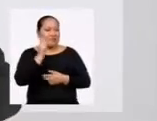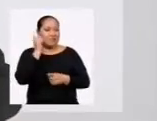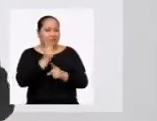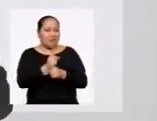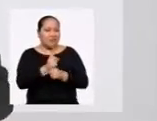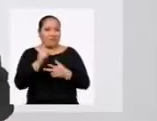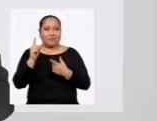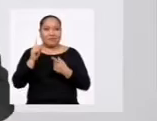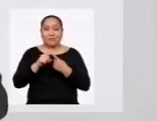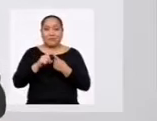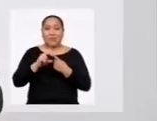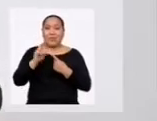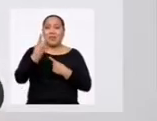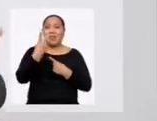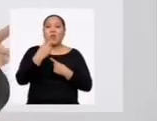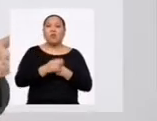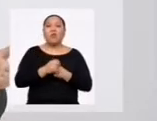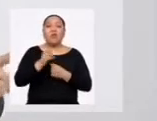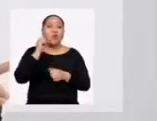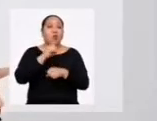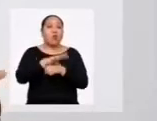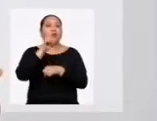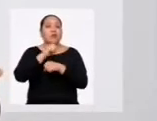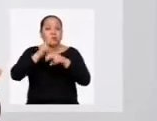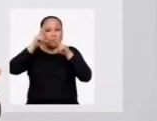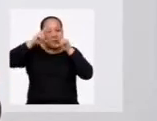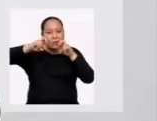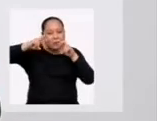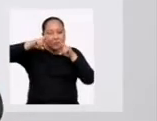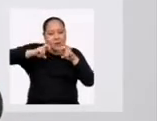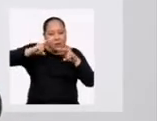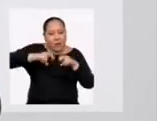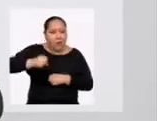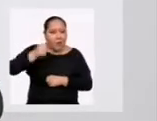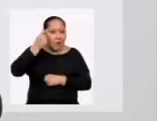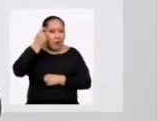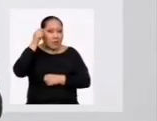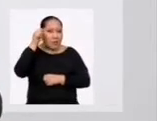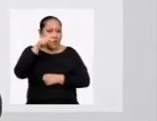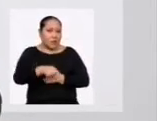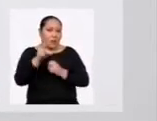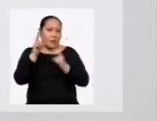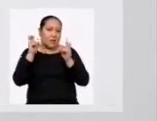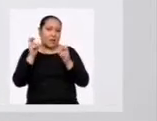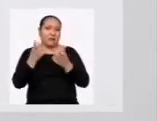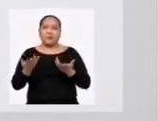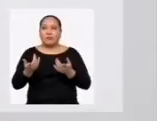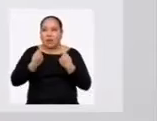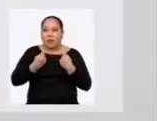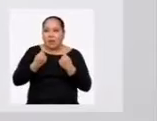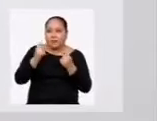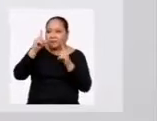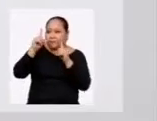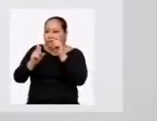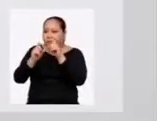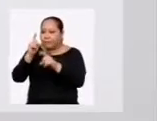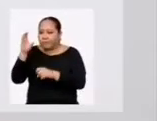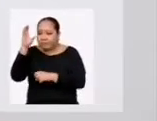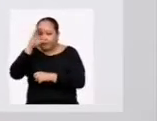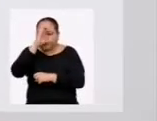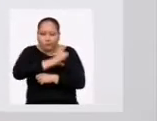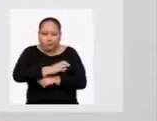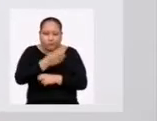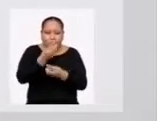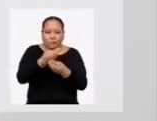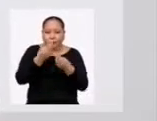El segundo consejo es investigar para comprender ampliamente el tema. Con eso me refiero a tratar de consultar recursos